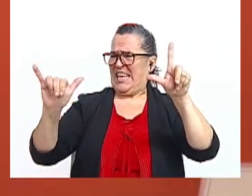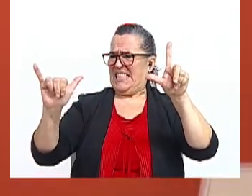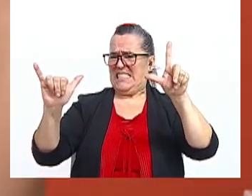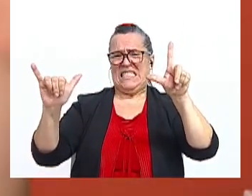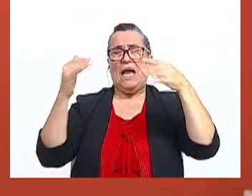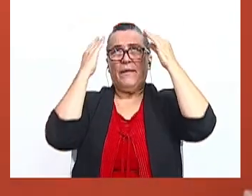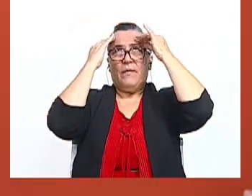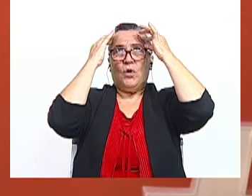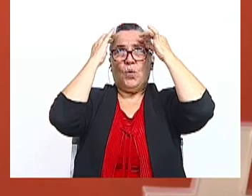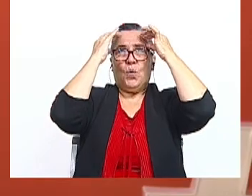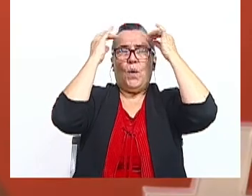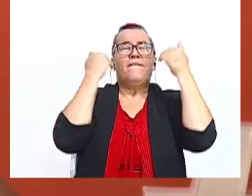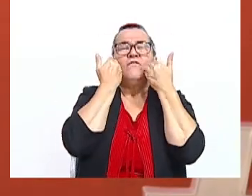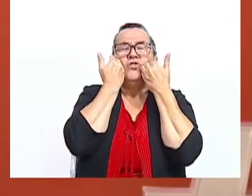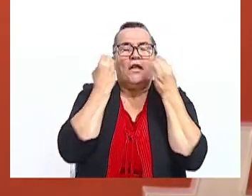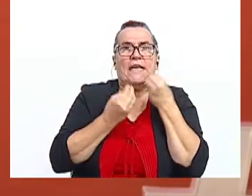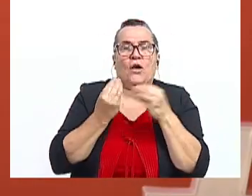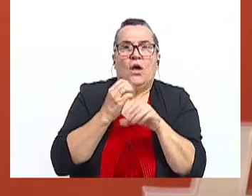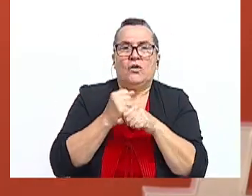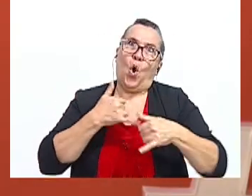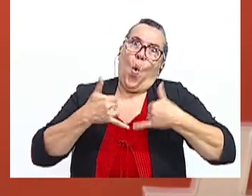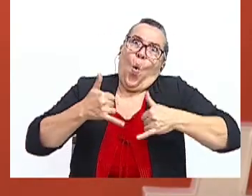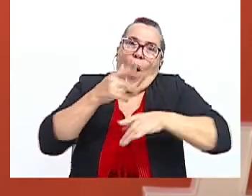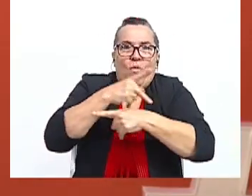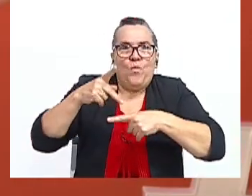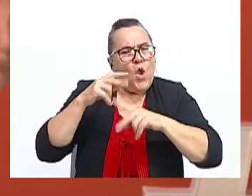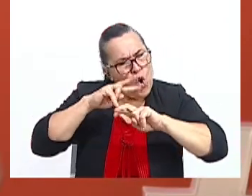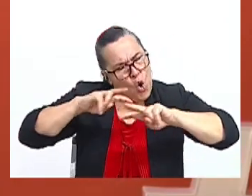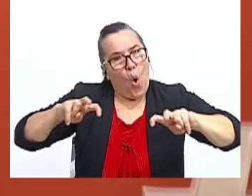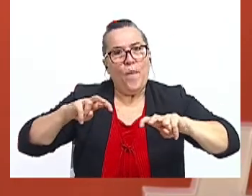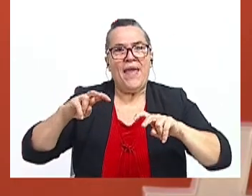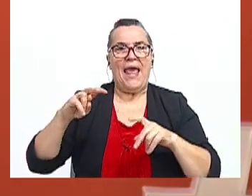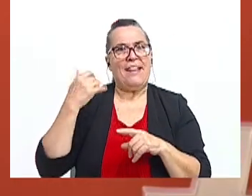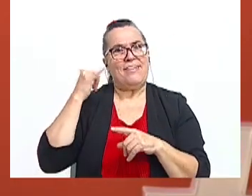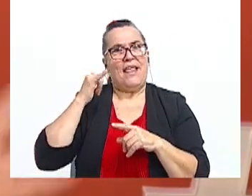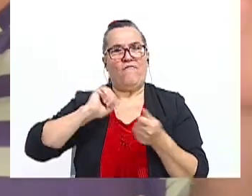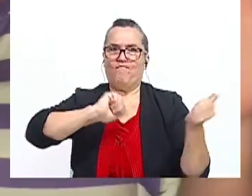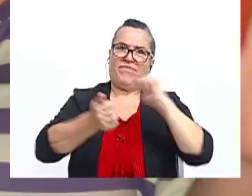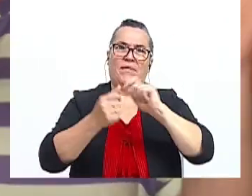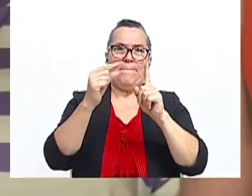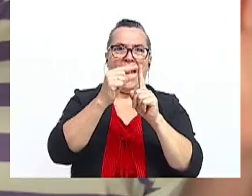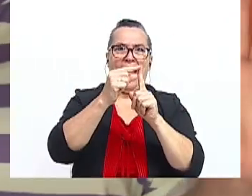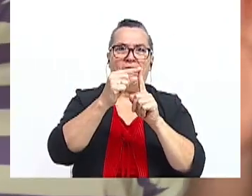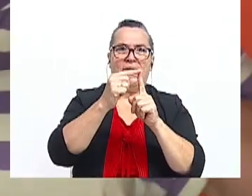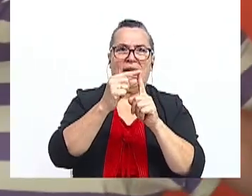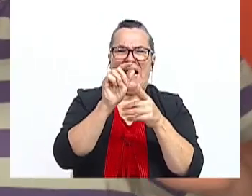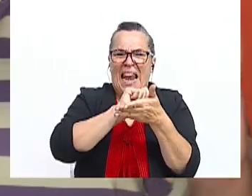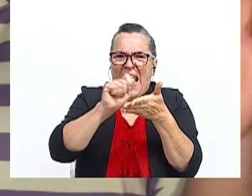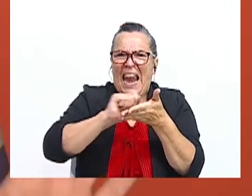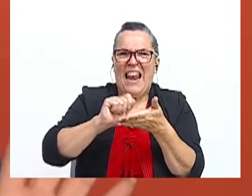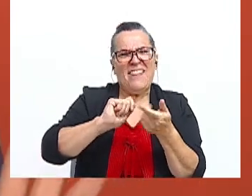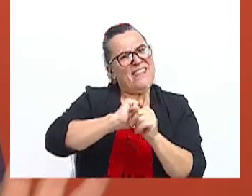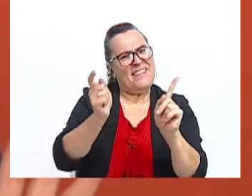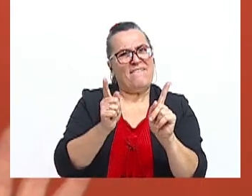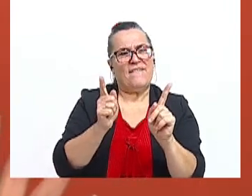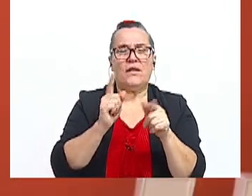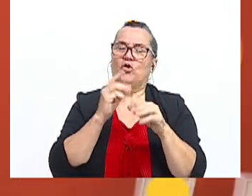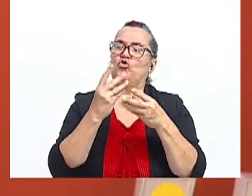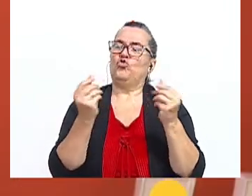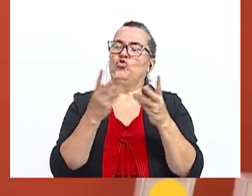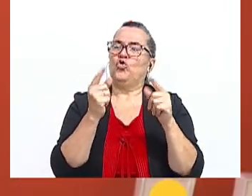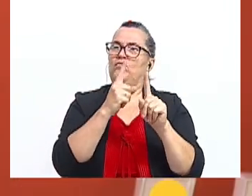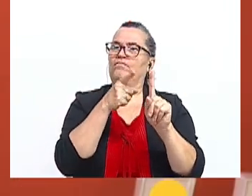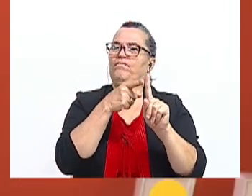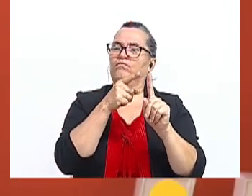calma, qué vergüenza. Yo jugando de poeta y no revisé que el teléfono me había cambiado la palabra. Ok, tengo soluciones. Número 1,